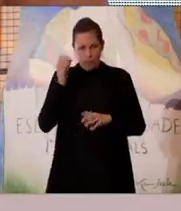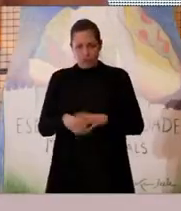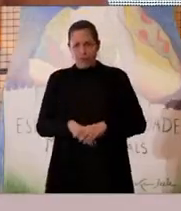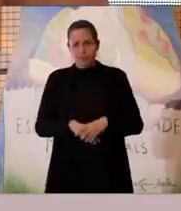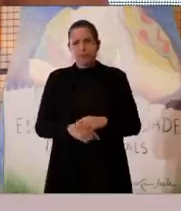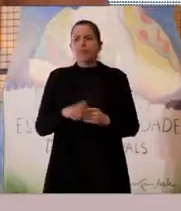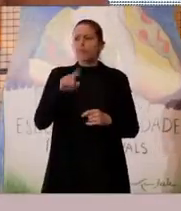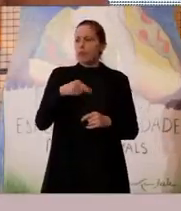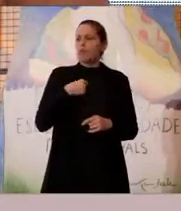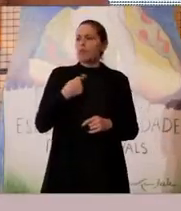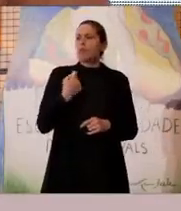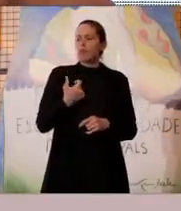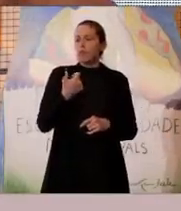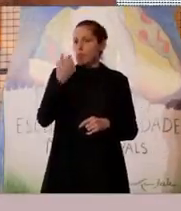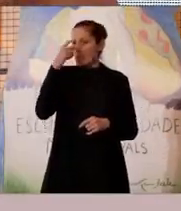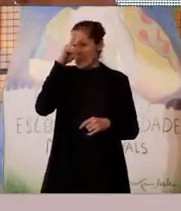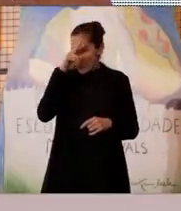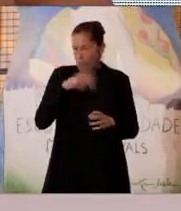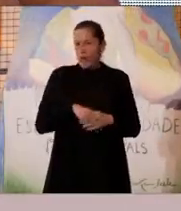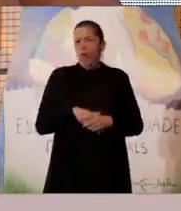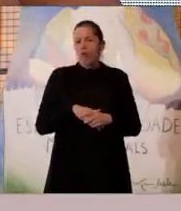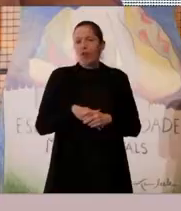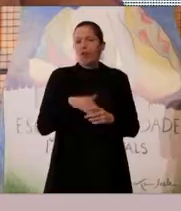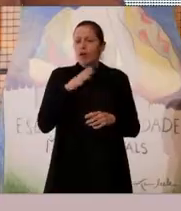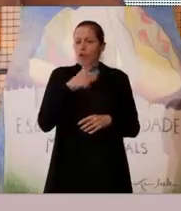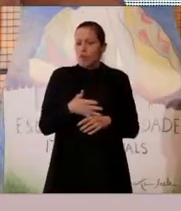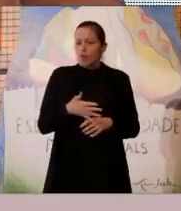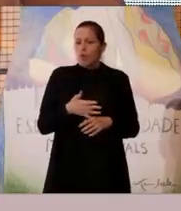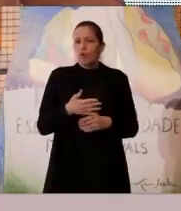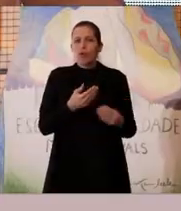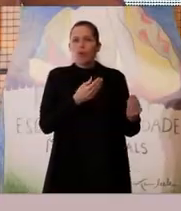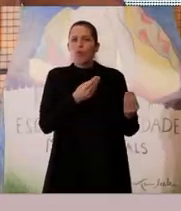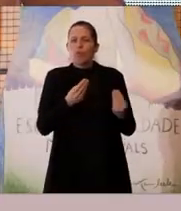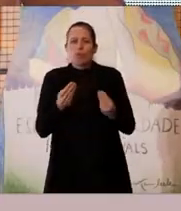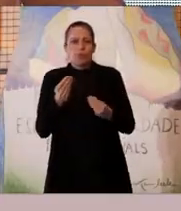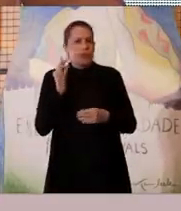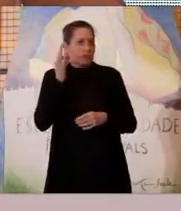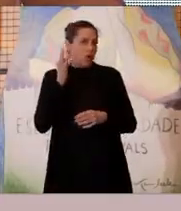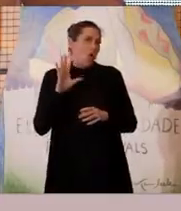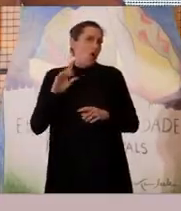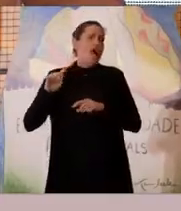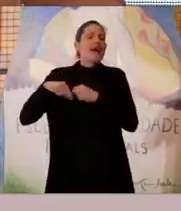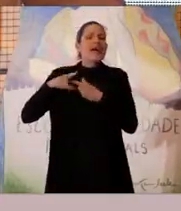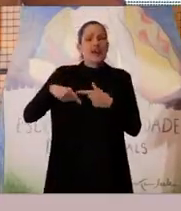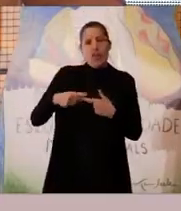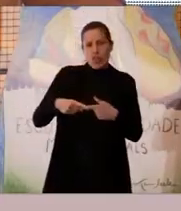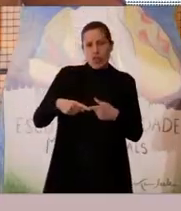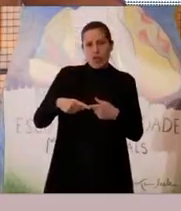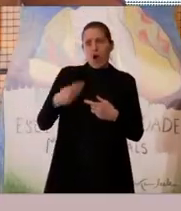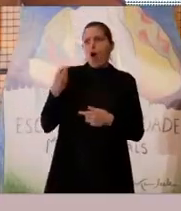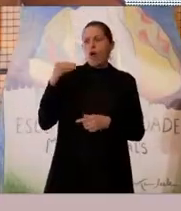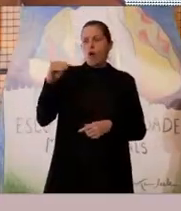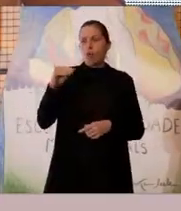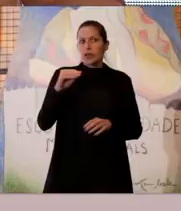como está calando porque creo que muchas mujeres están entendiendo o una generación de mujeres muy jóvenes están entendiendo que